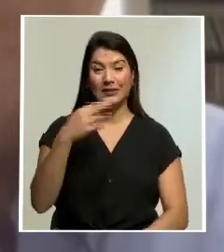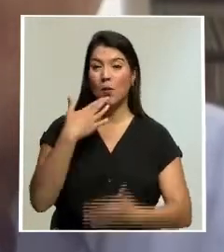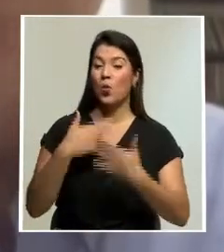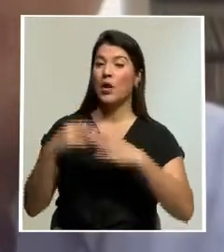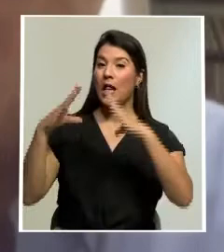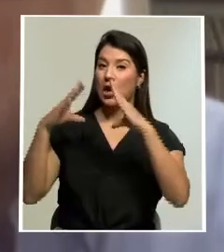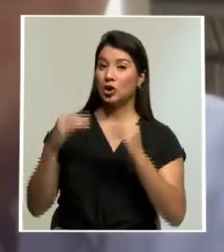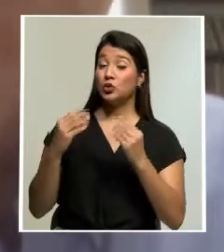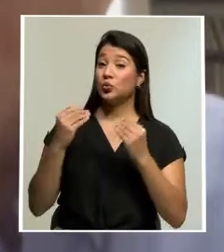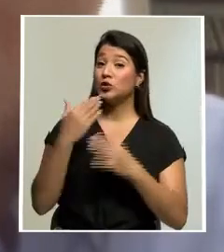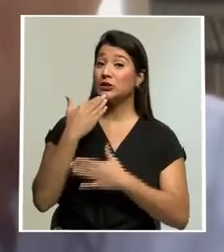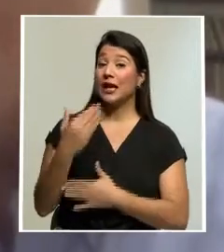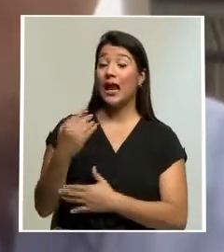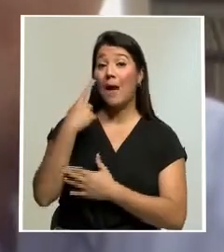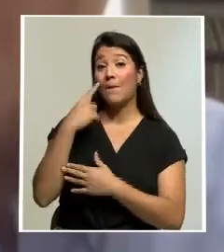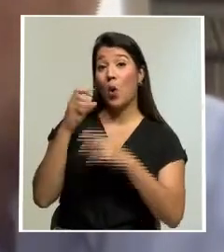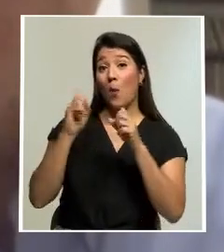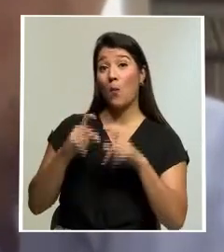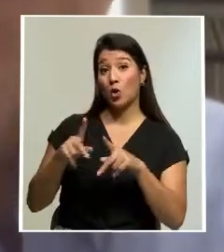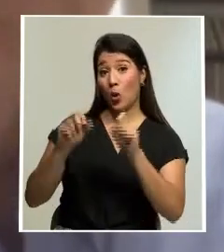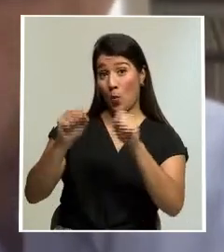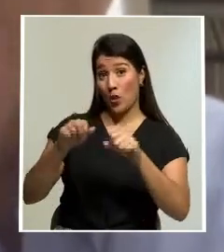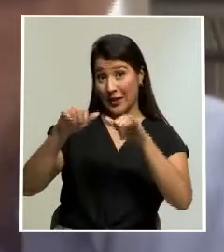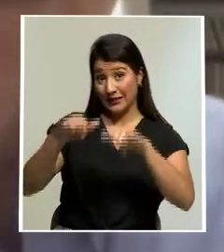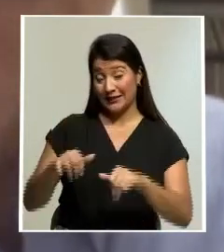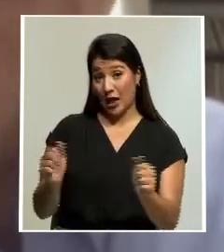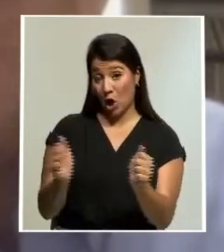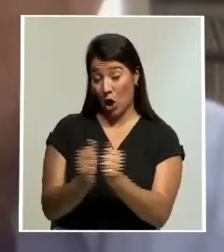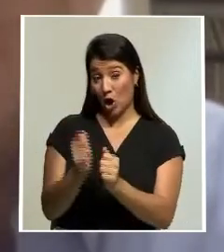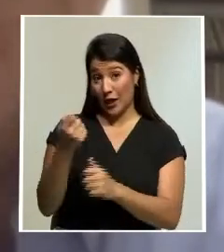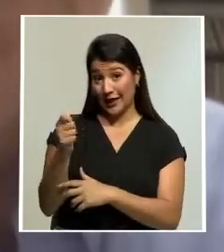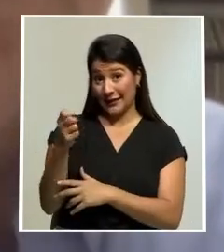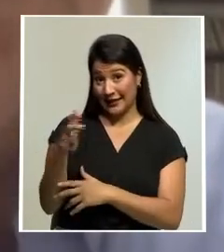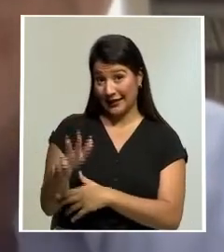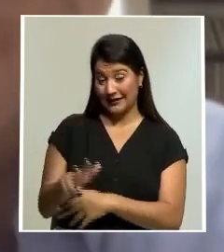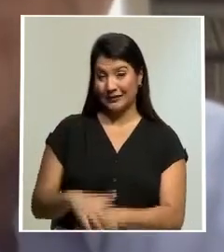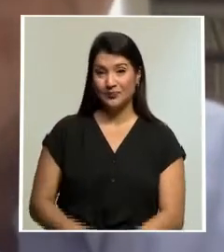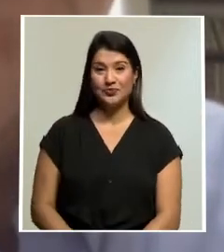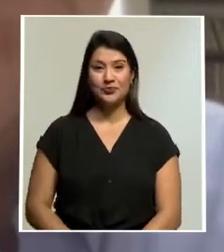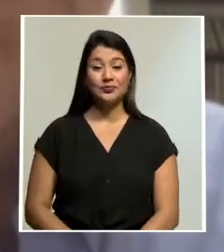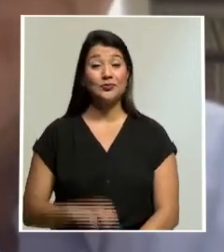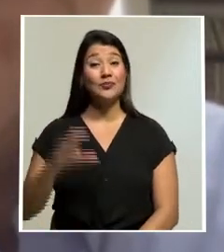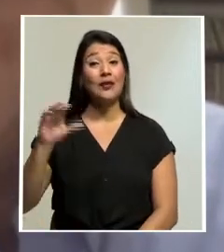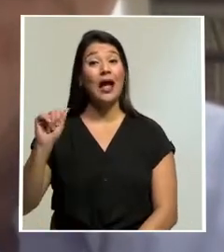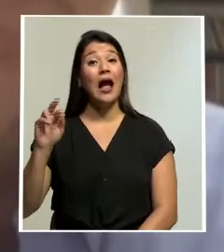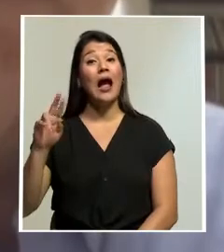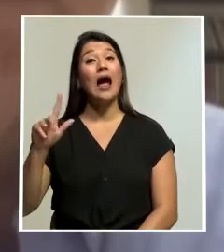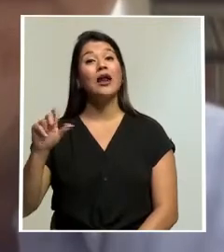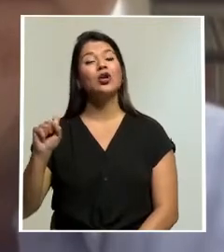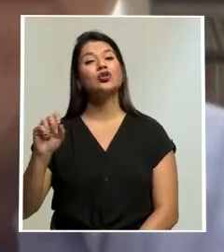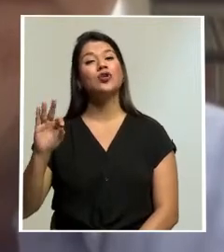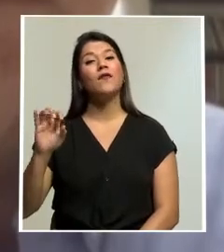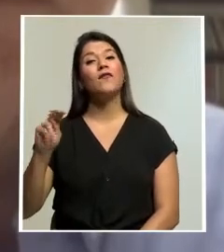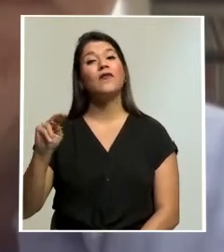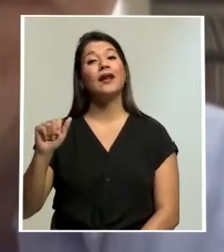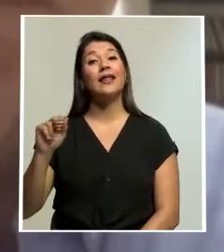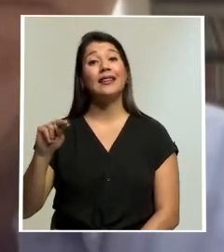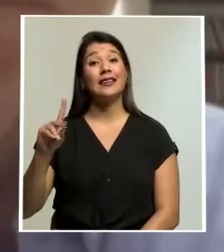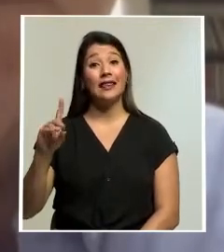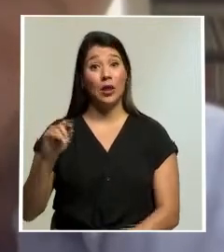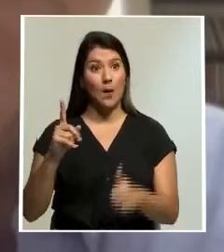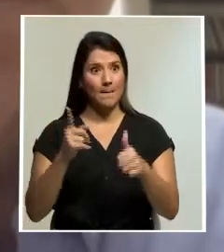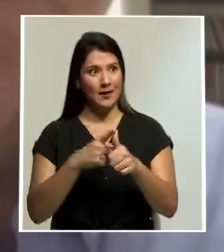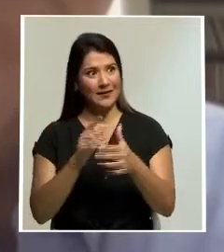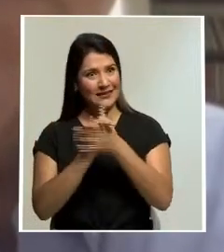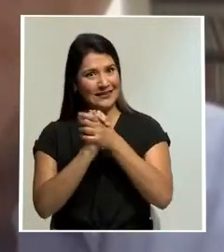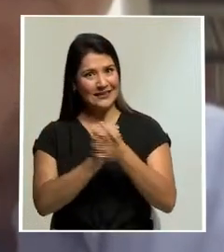gracias por la oportunidad de poder estar con la audiencia de Canal 13. Carlos Fernando, primero, felicitarte por el premio Ortega